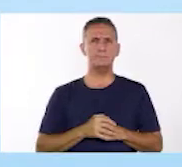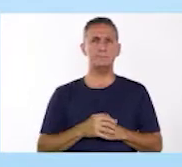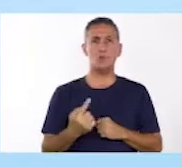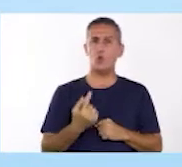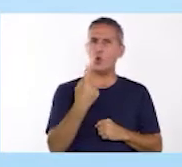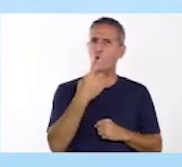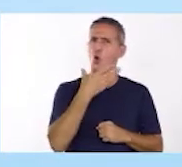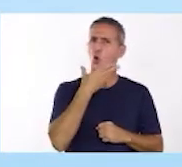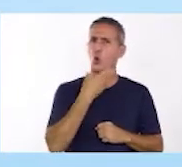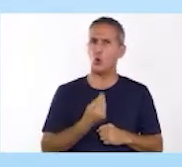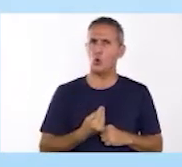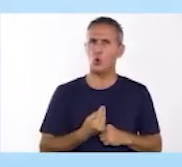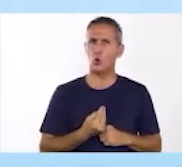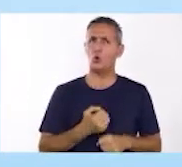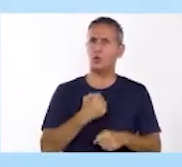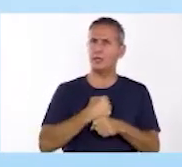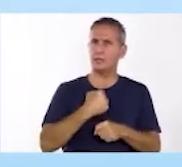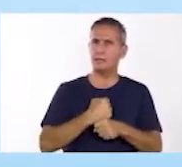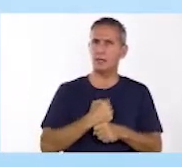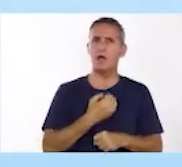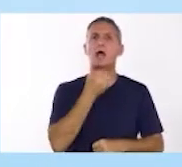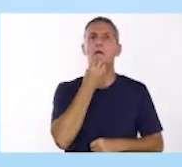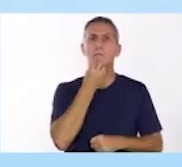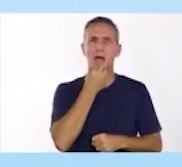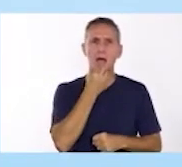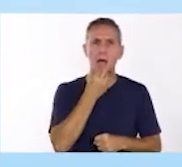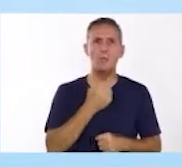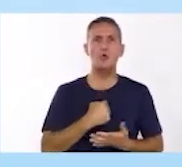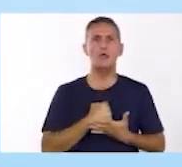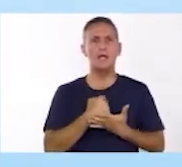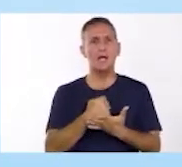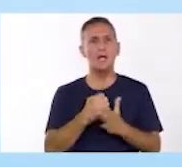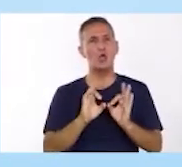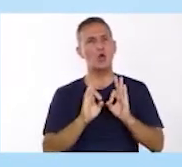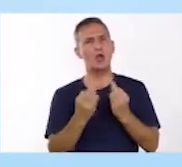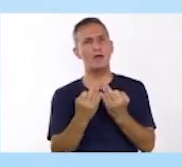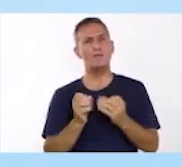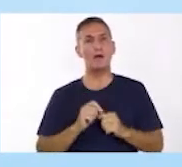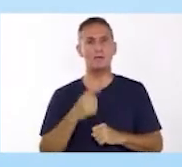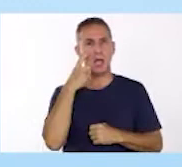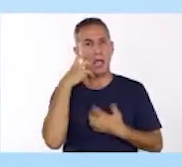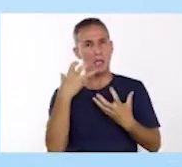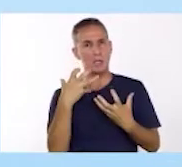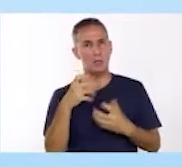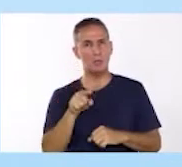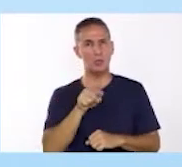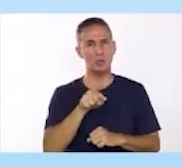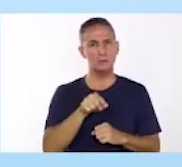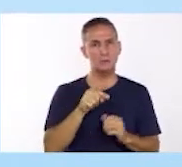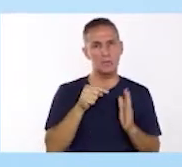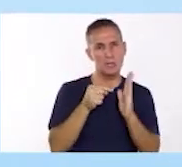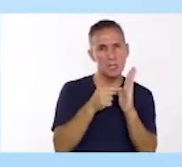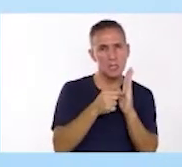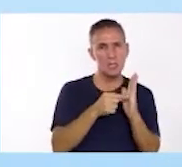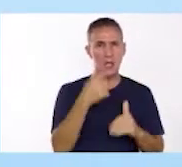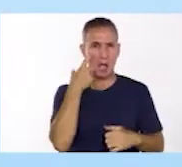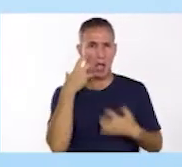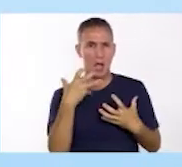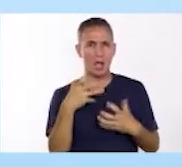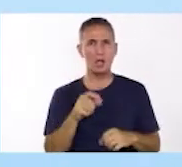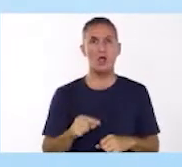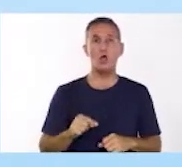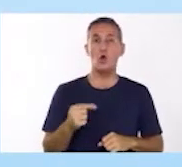un joven que trabaja para poder mantener a su familia. Importante este aspecto. Un